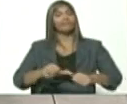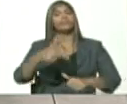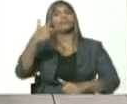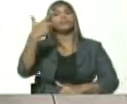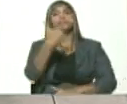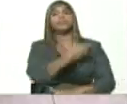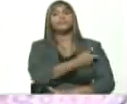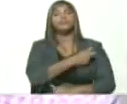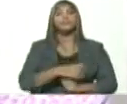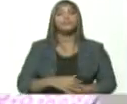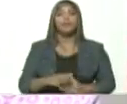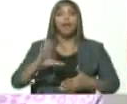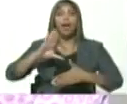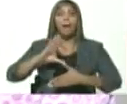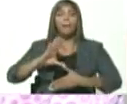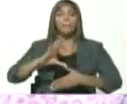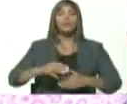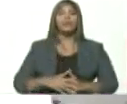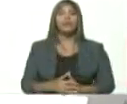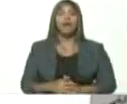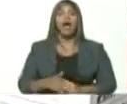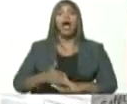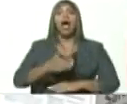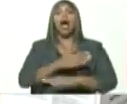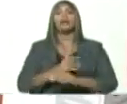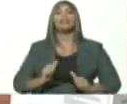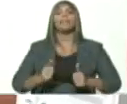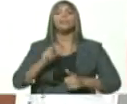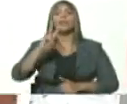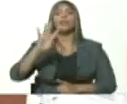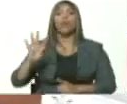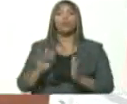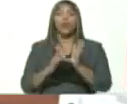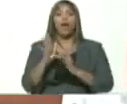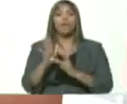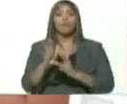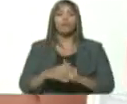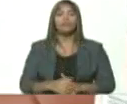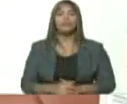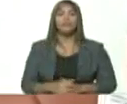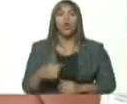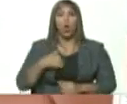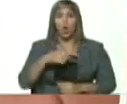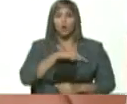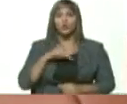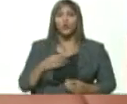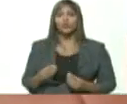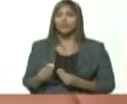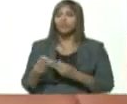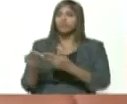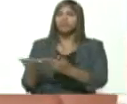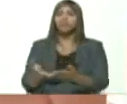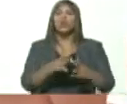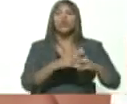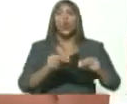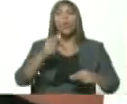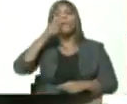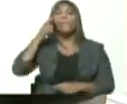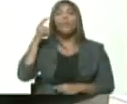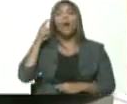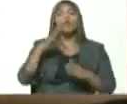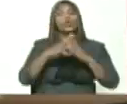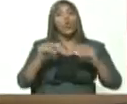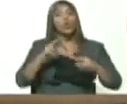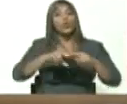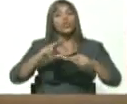de vacunación de las Américas que se inició el 24 de abril, presidente. Estamos ofreciéndole a nuestro pueblo, a nuestros niños, a